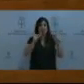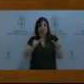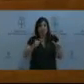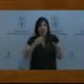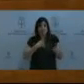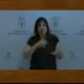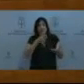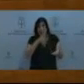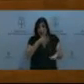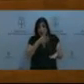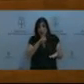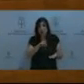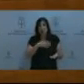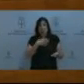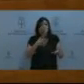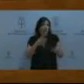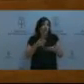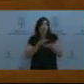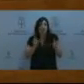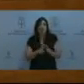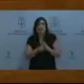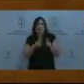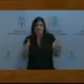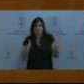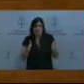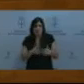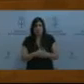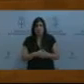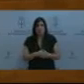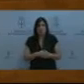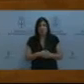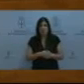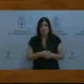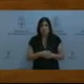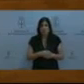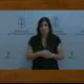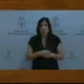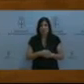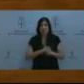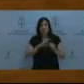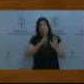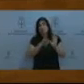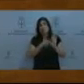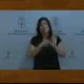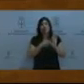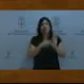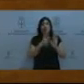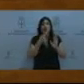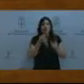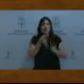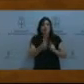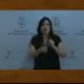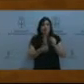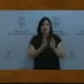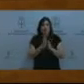oferta formativa. Por lo que se refiere al segundo apartado, aumentar progresivamente el catálogo de titulaciones